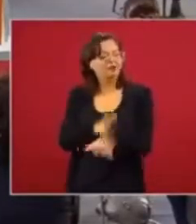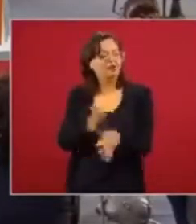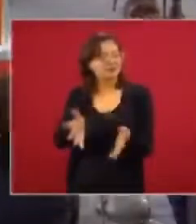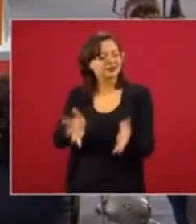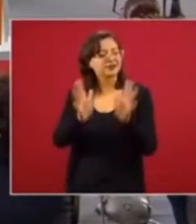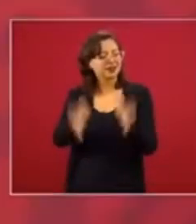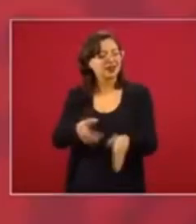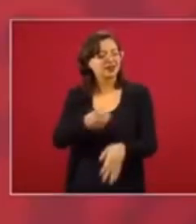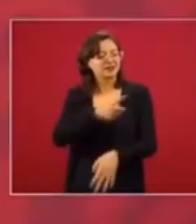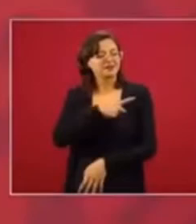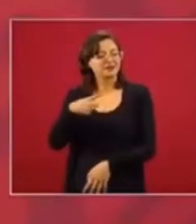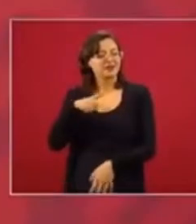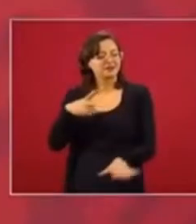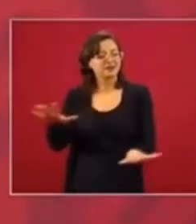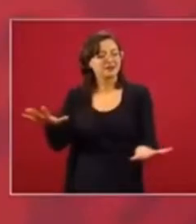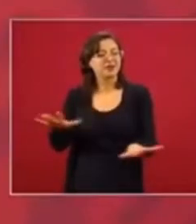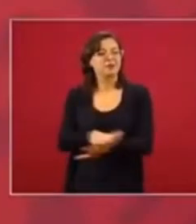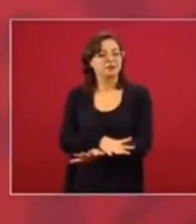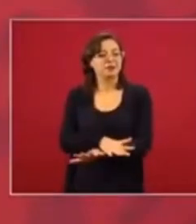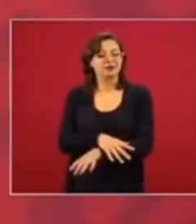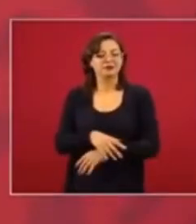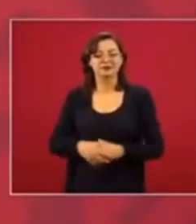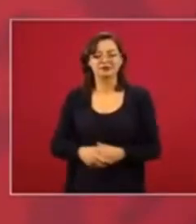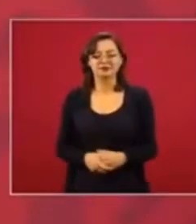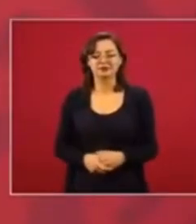con todo eso.